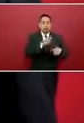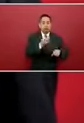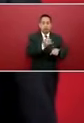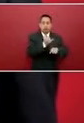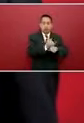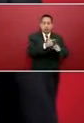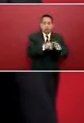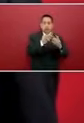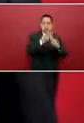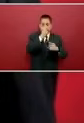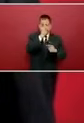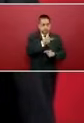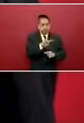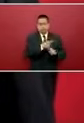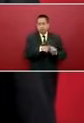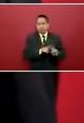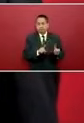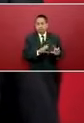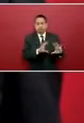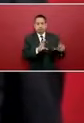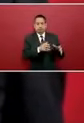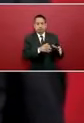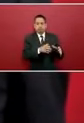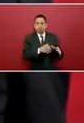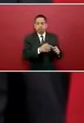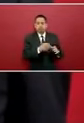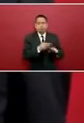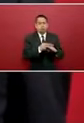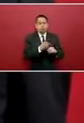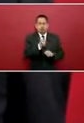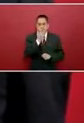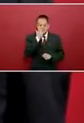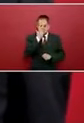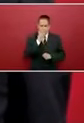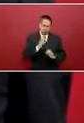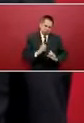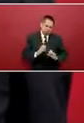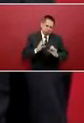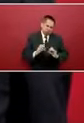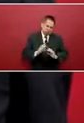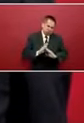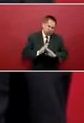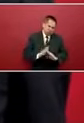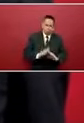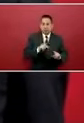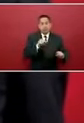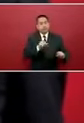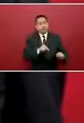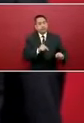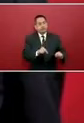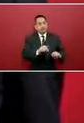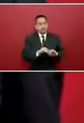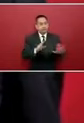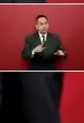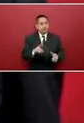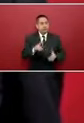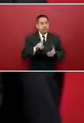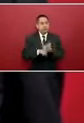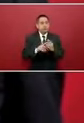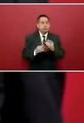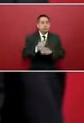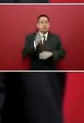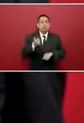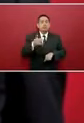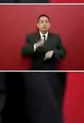Banco de México es muy seria, muy cautelosa. Hemos, desde que inició la nueva